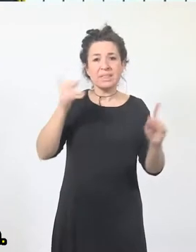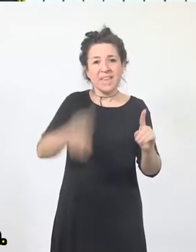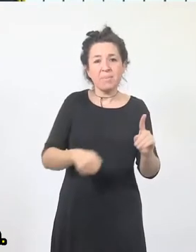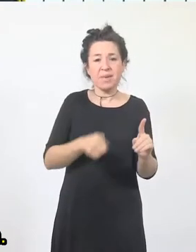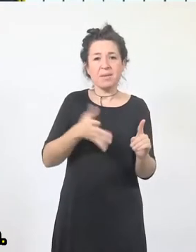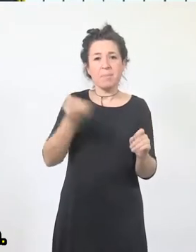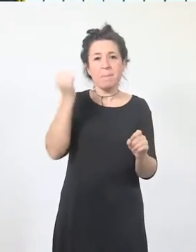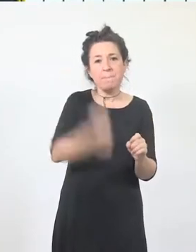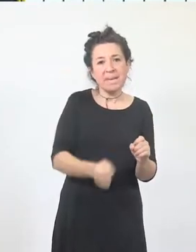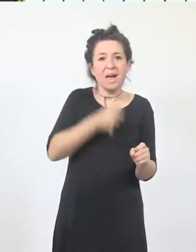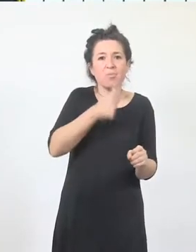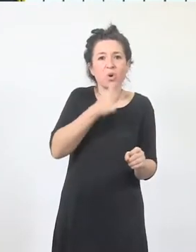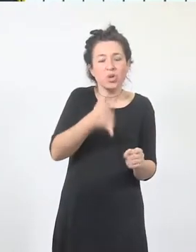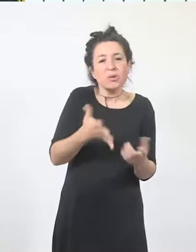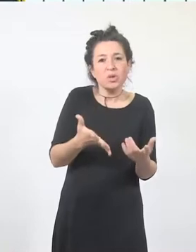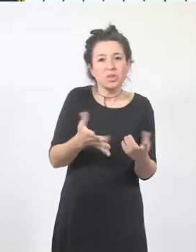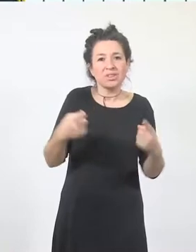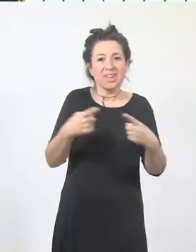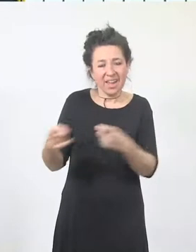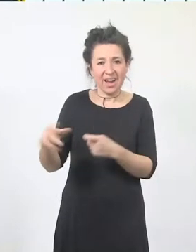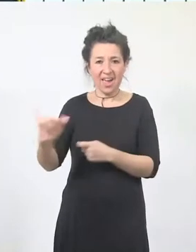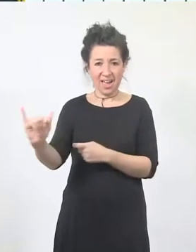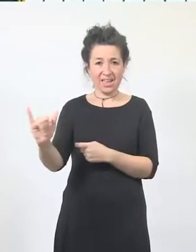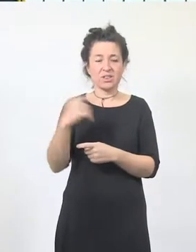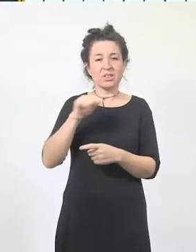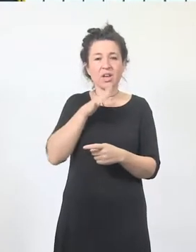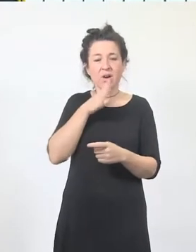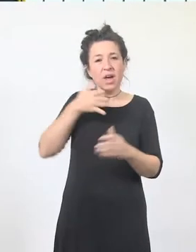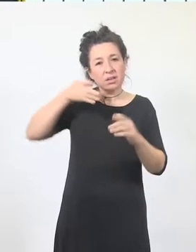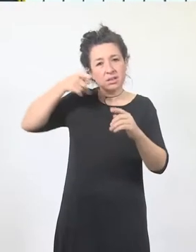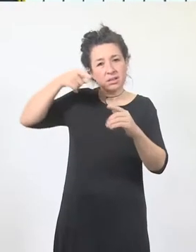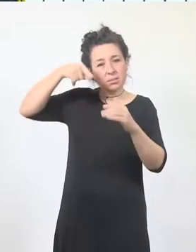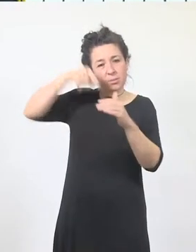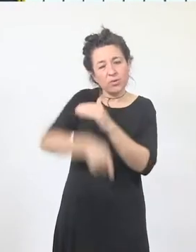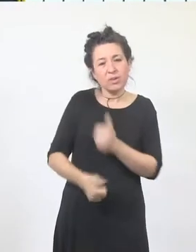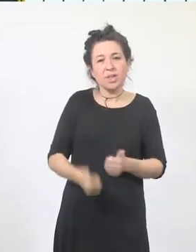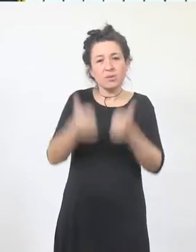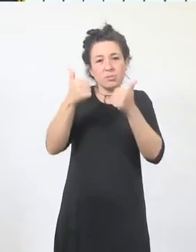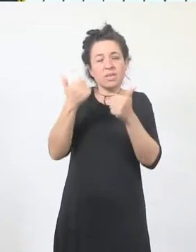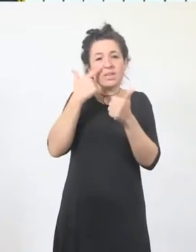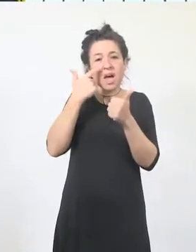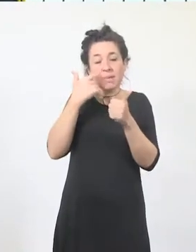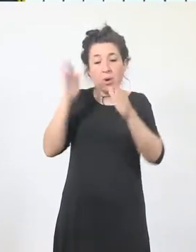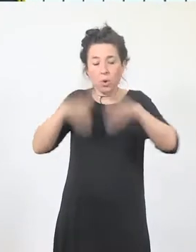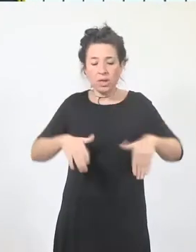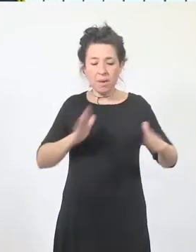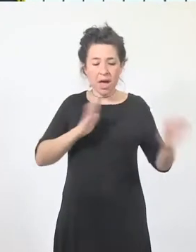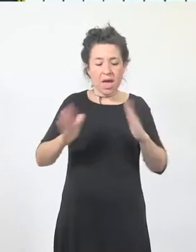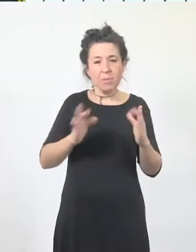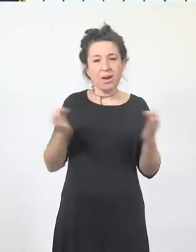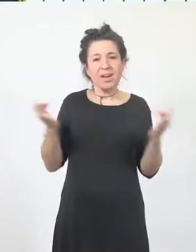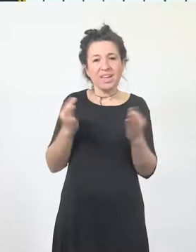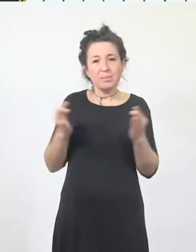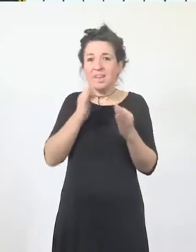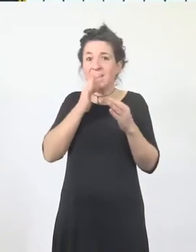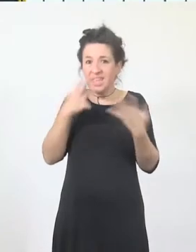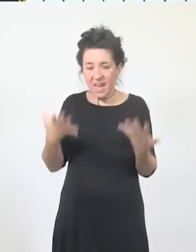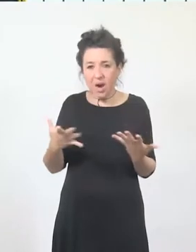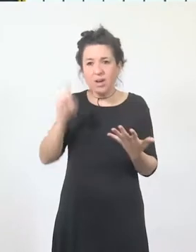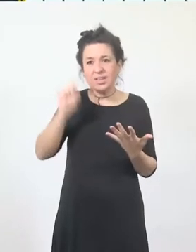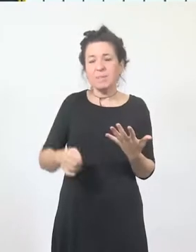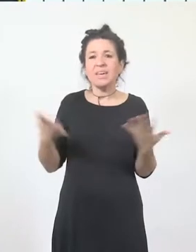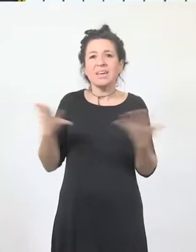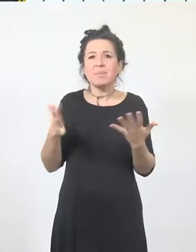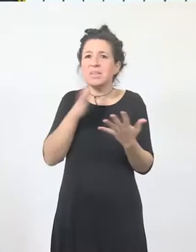mucha información, y vamos a entrar ya a lo que está ocurriendo, aparte de lo que ha ocurrido en los últimos años, y por qué cada vez